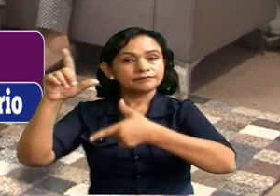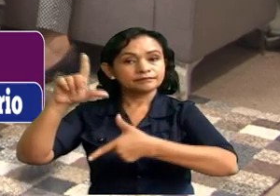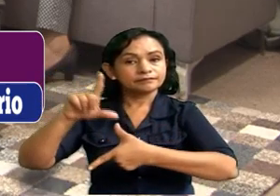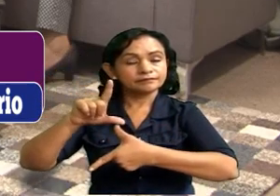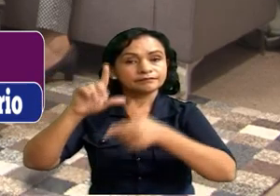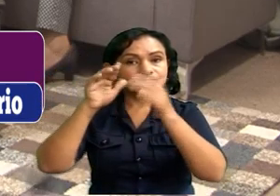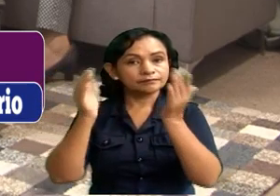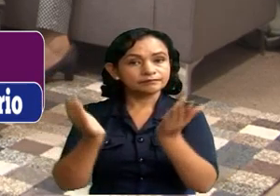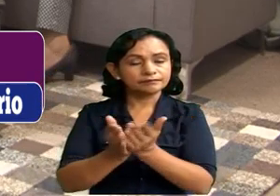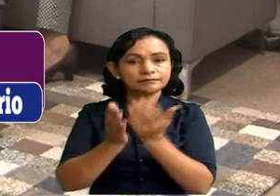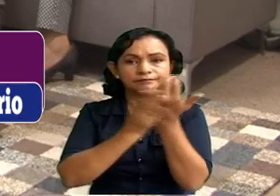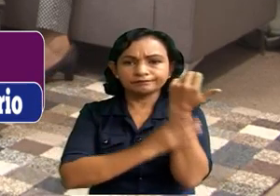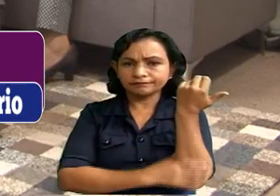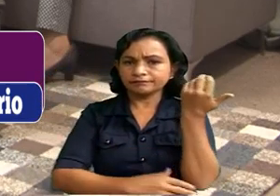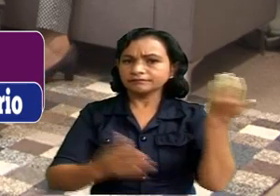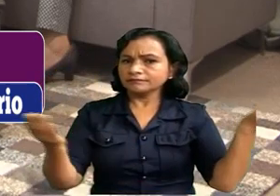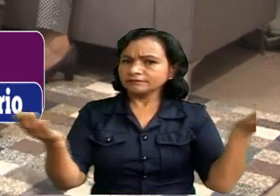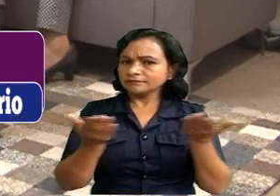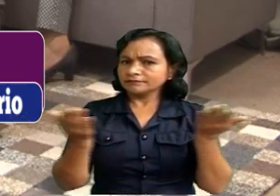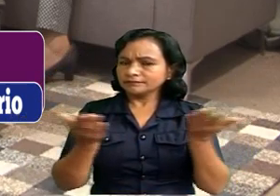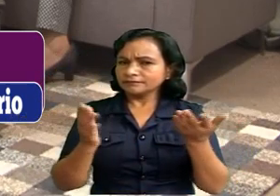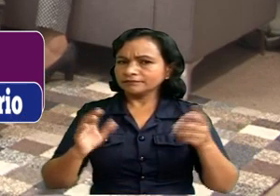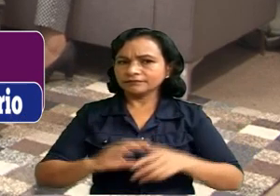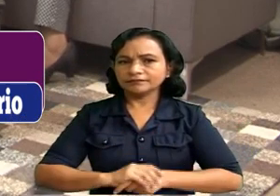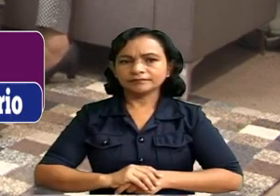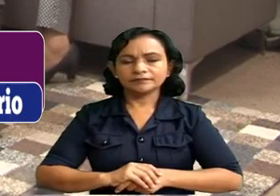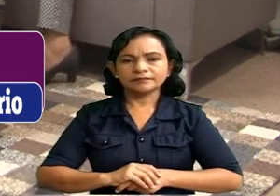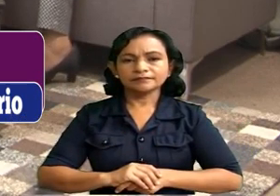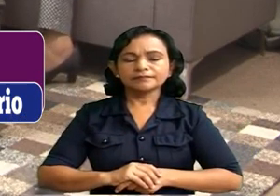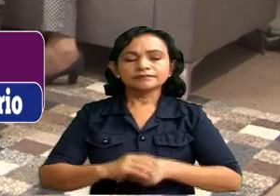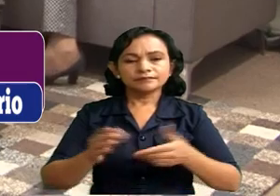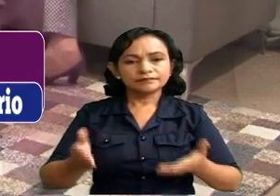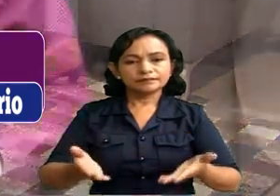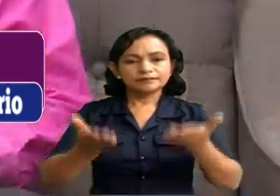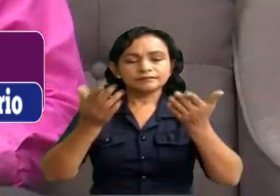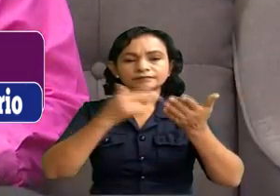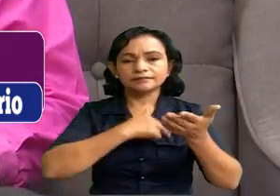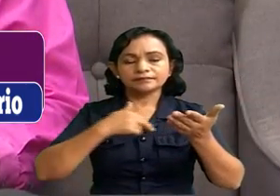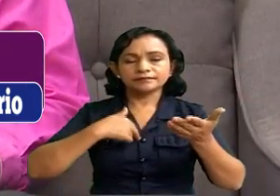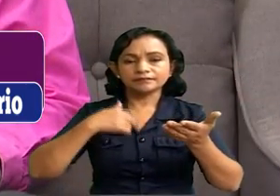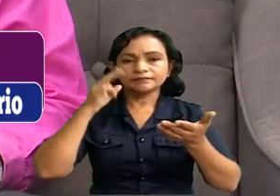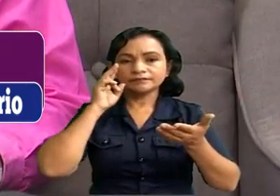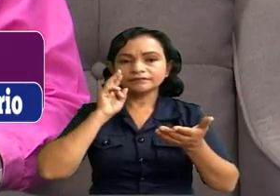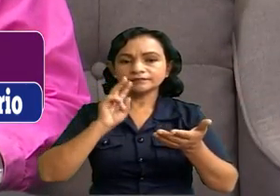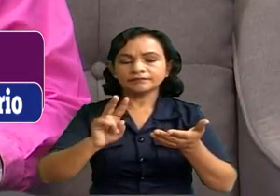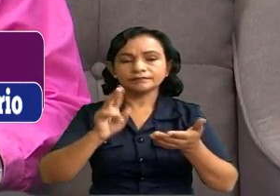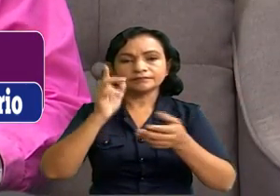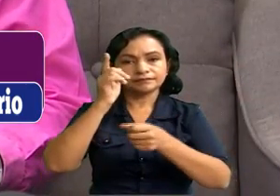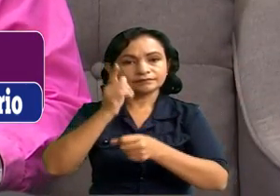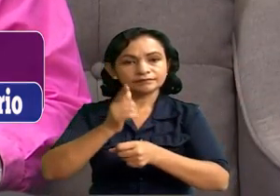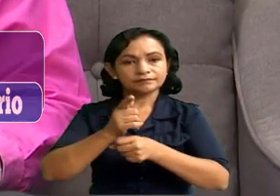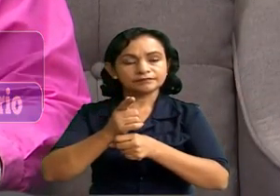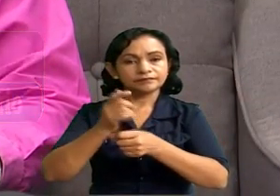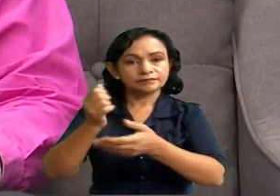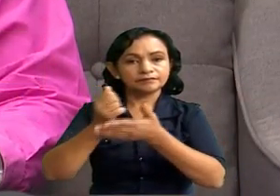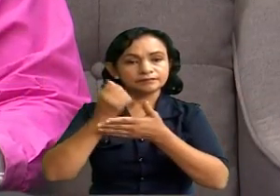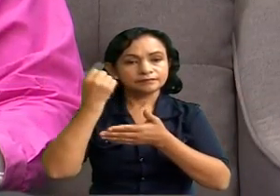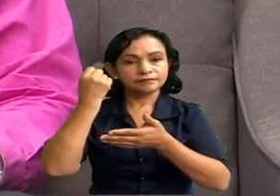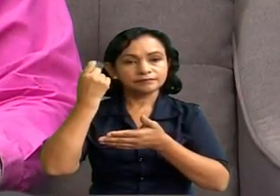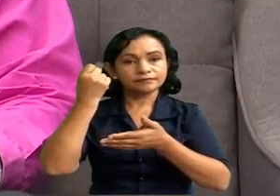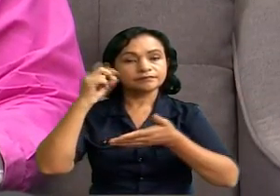del mundo y el más pobre precisamente de la región. Sí. Adelante, ahora les vamos a dejar precisamente con un video que nos ayudará a entender lo